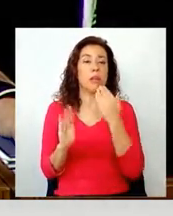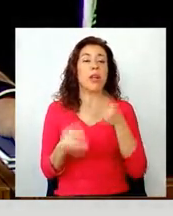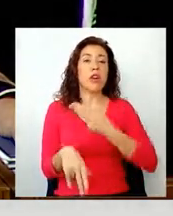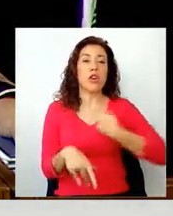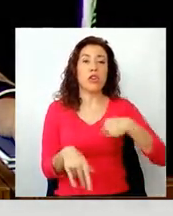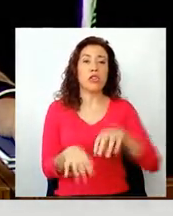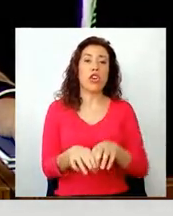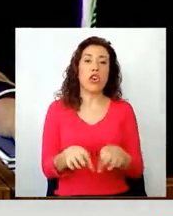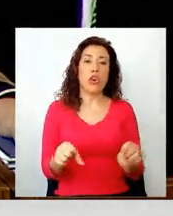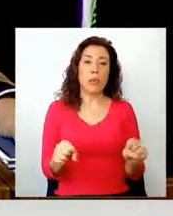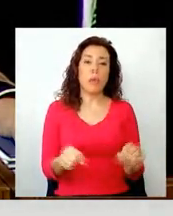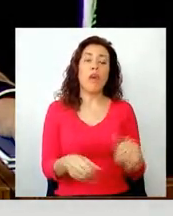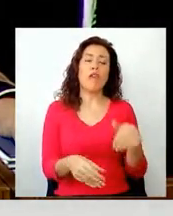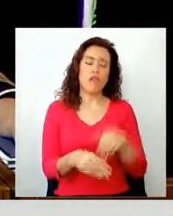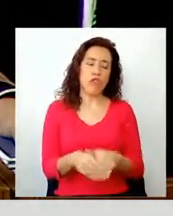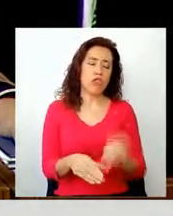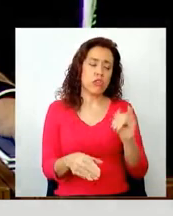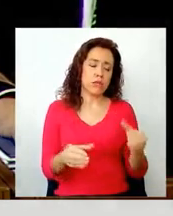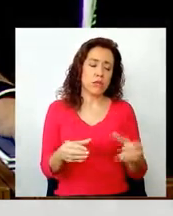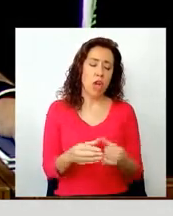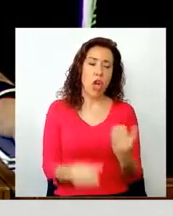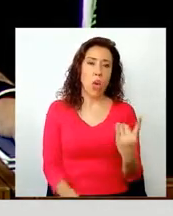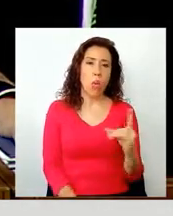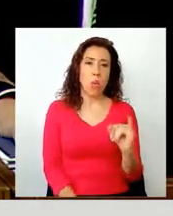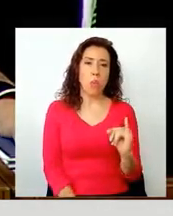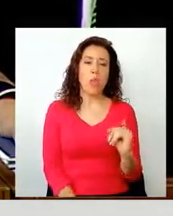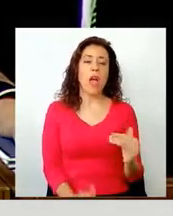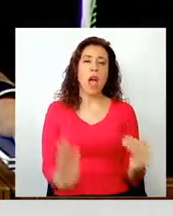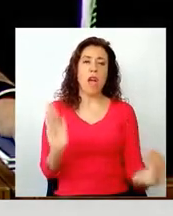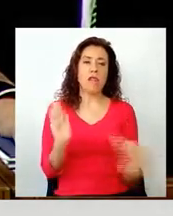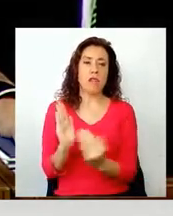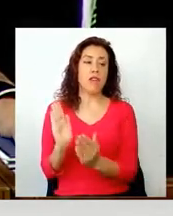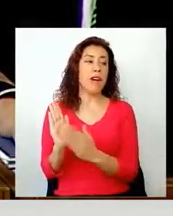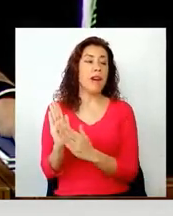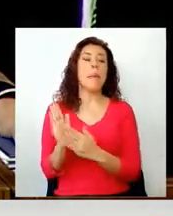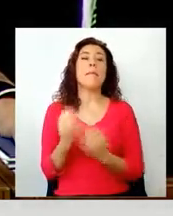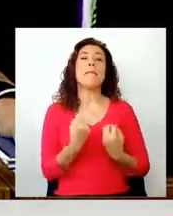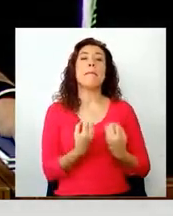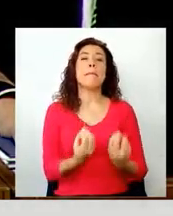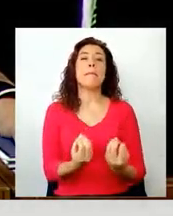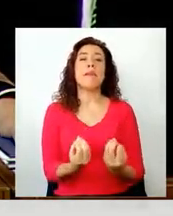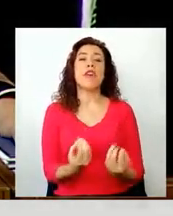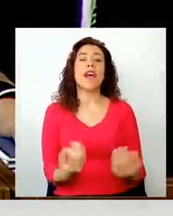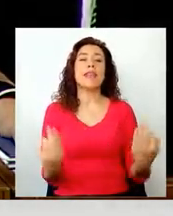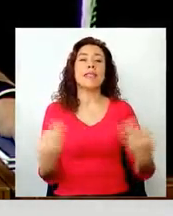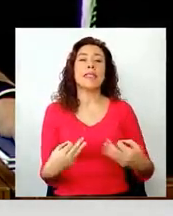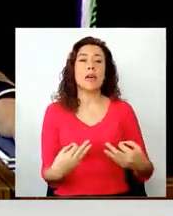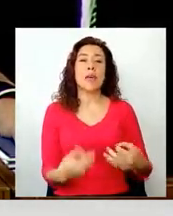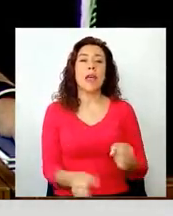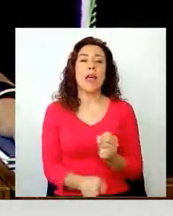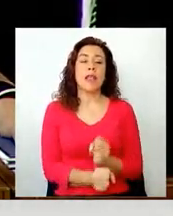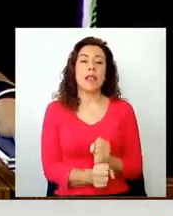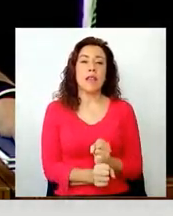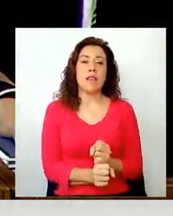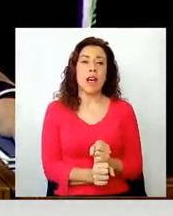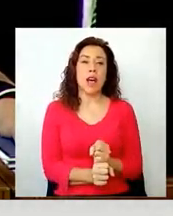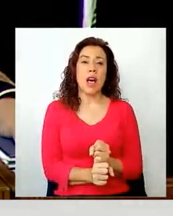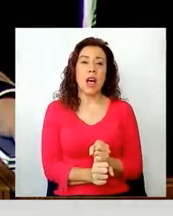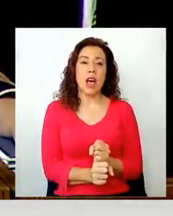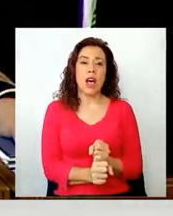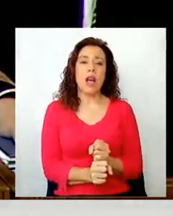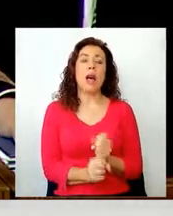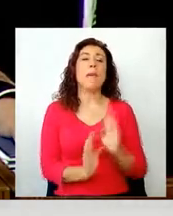votos de la bancada de la udi a favor porque esto genera estabilidad laboral esto protege